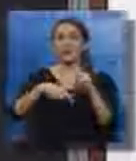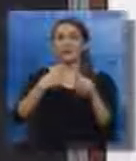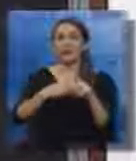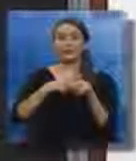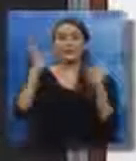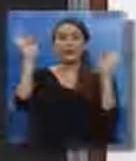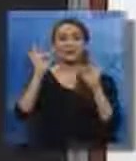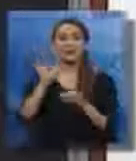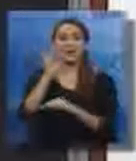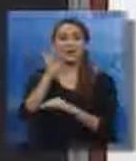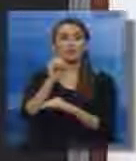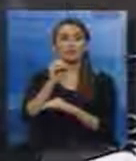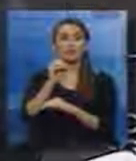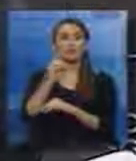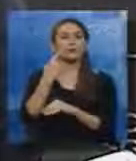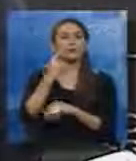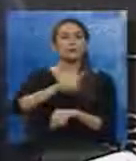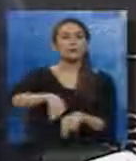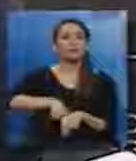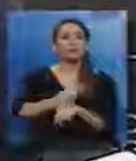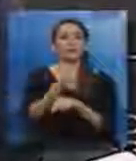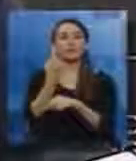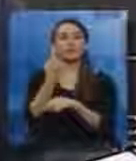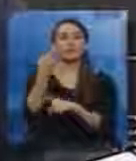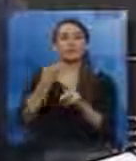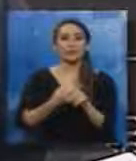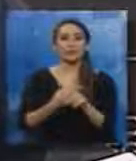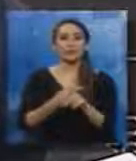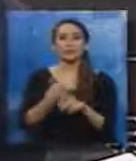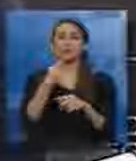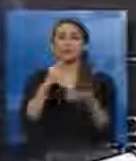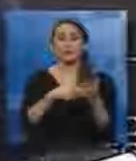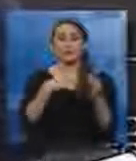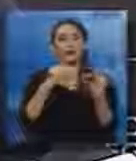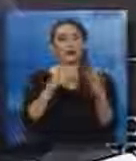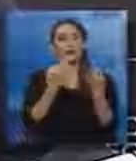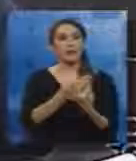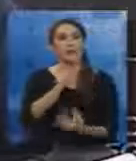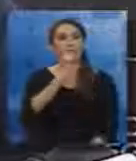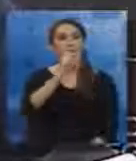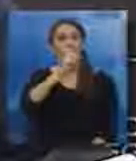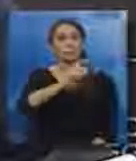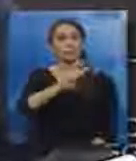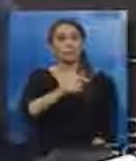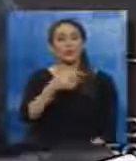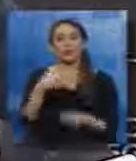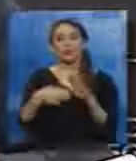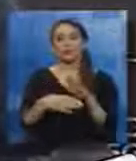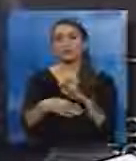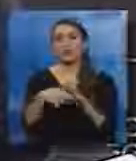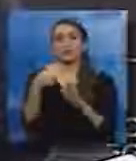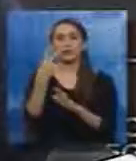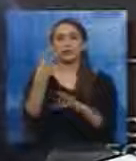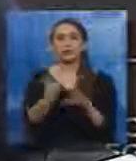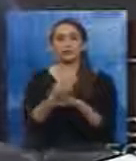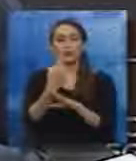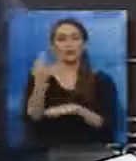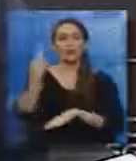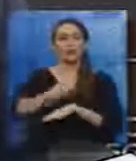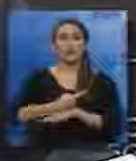canales comerciales. En un año que nosotros logremos cambiar 1 millón de cocinas, se paga todo el proyecto. Al momento, 220.000 usuarios ya gozan